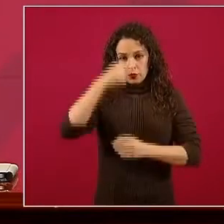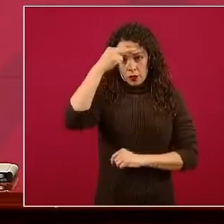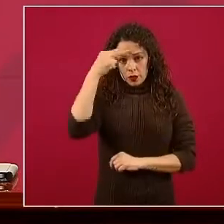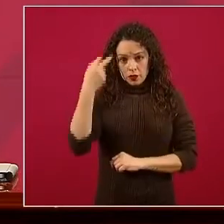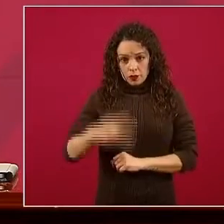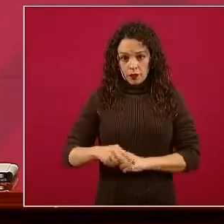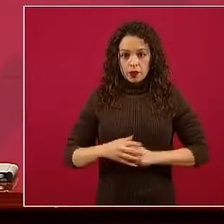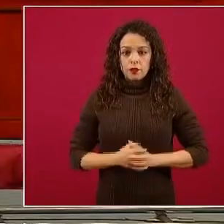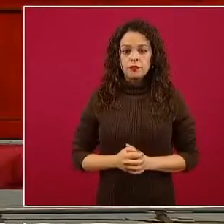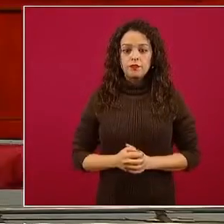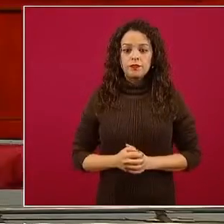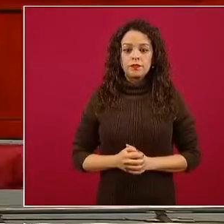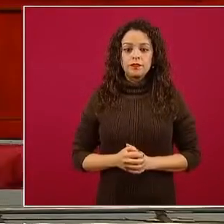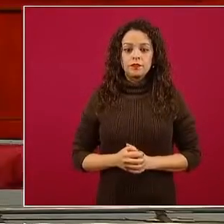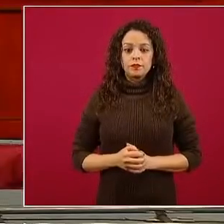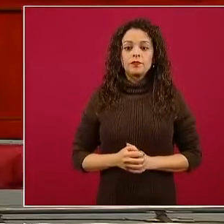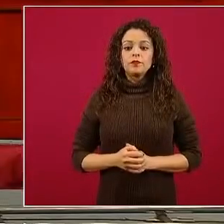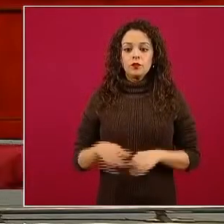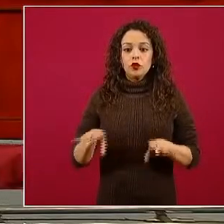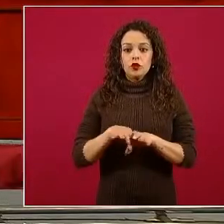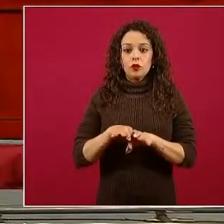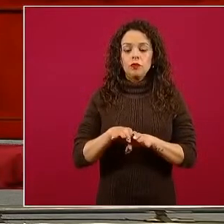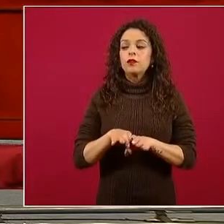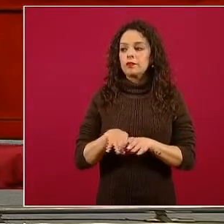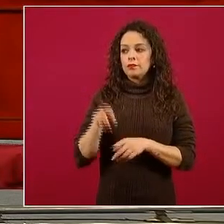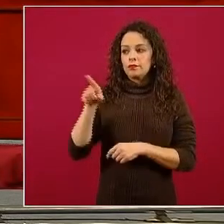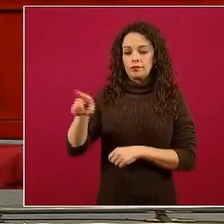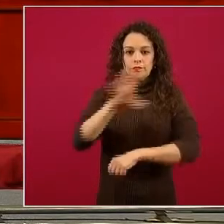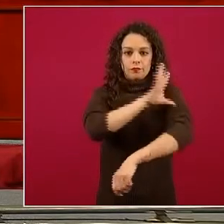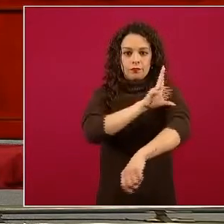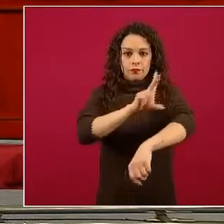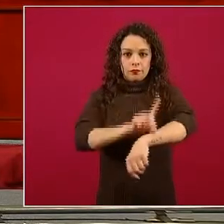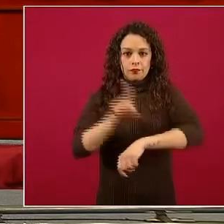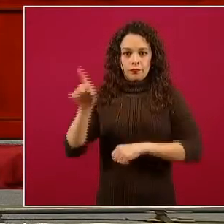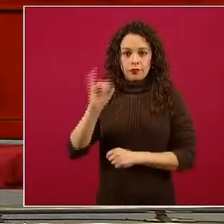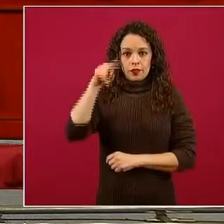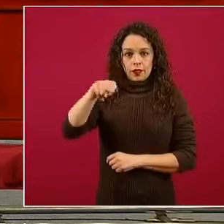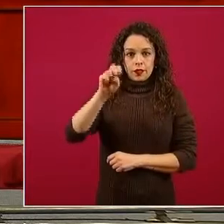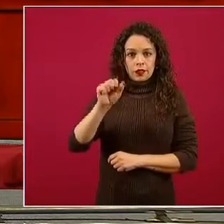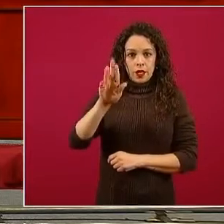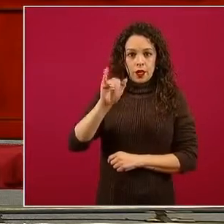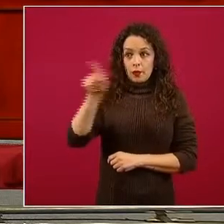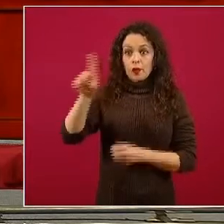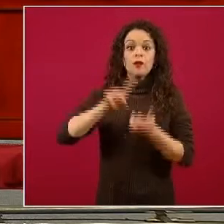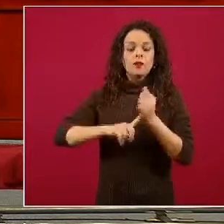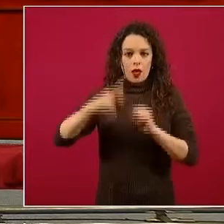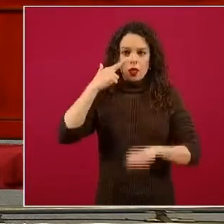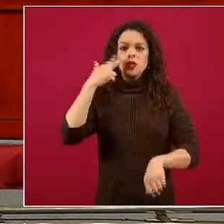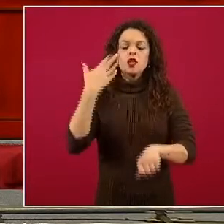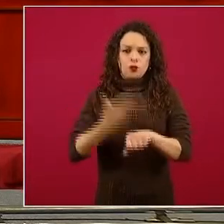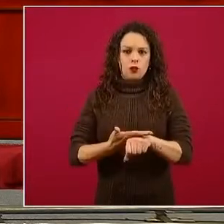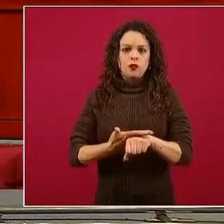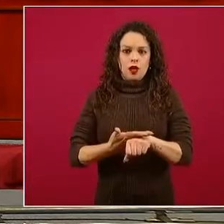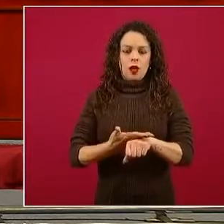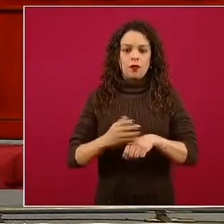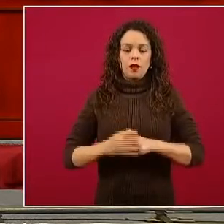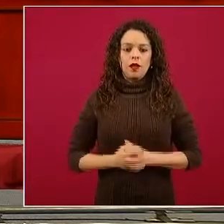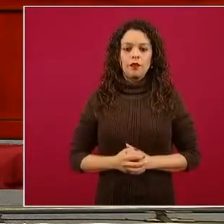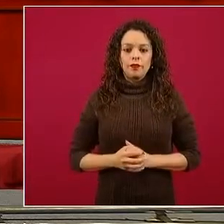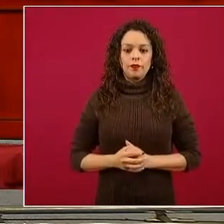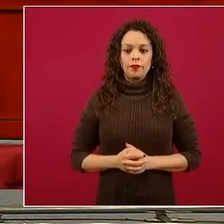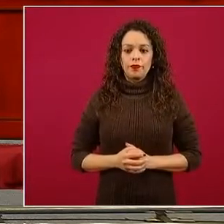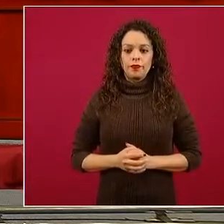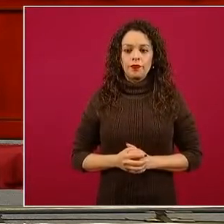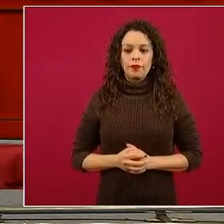coordinando a partir de el INSABI y el doctor Sbarch es el directamente responsable y le agradecemos mucho, Ernesto. Muchas gracias. Alejandro